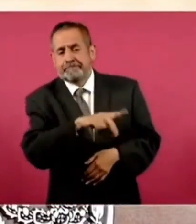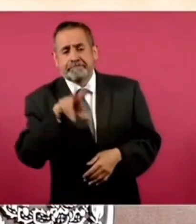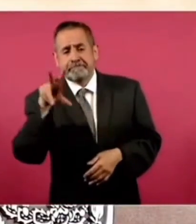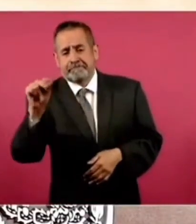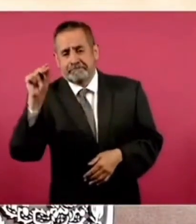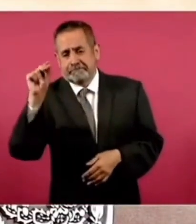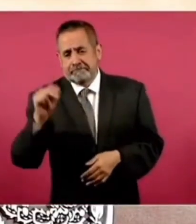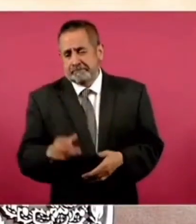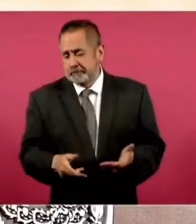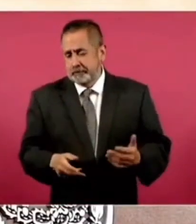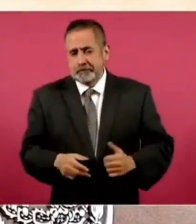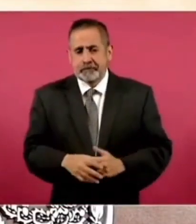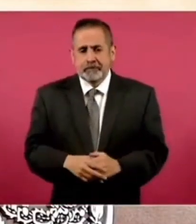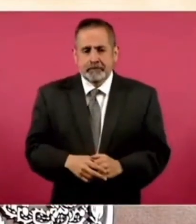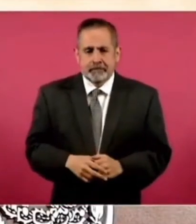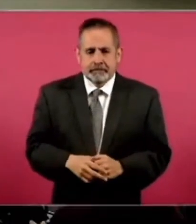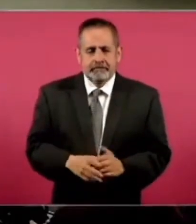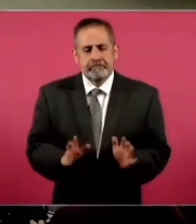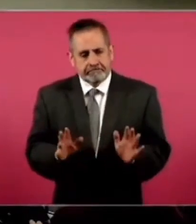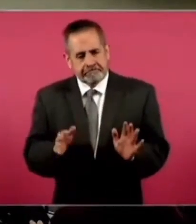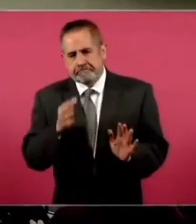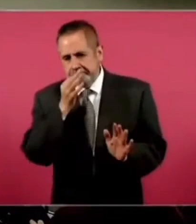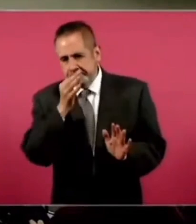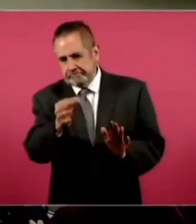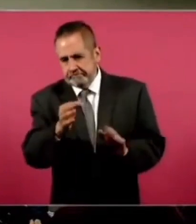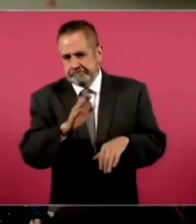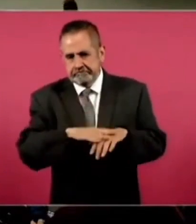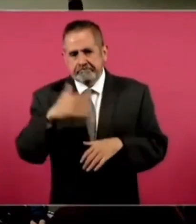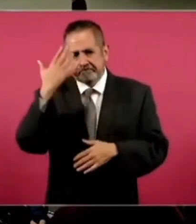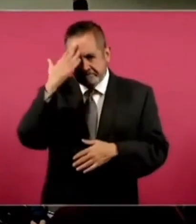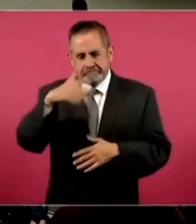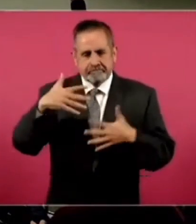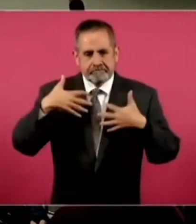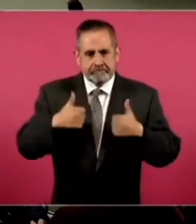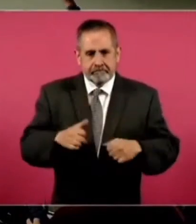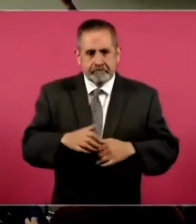Entonces, nada más para que se entienda esto. A ver, la compañía.